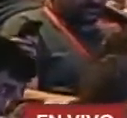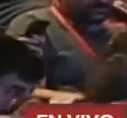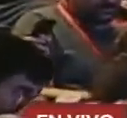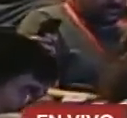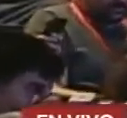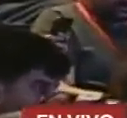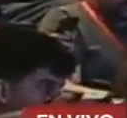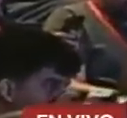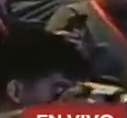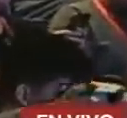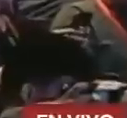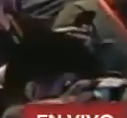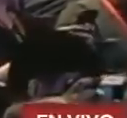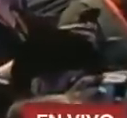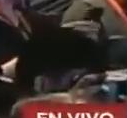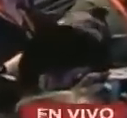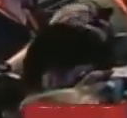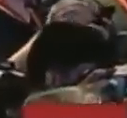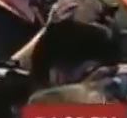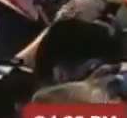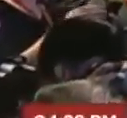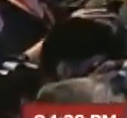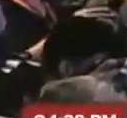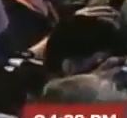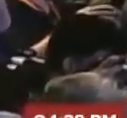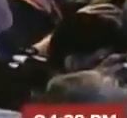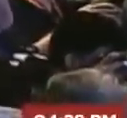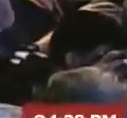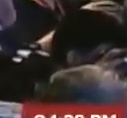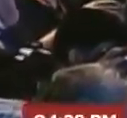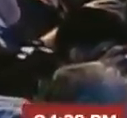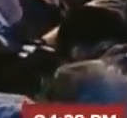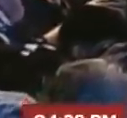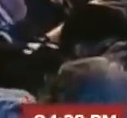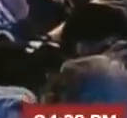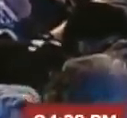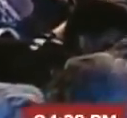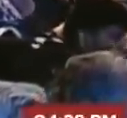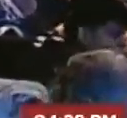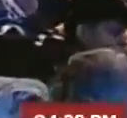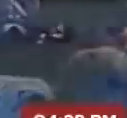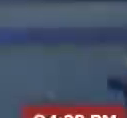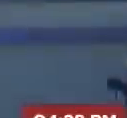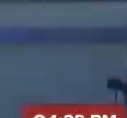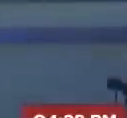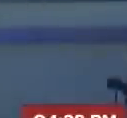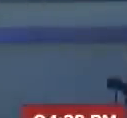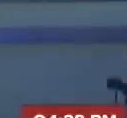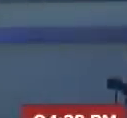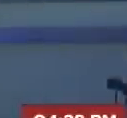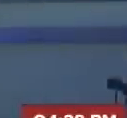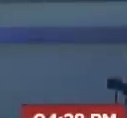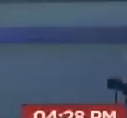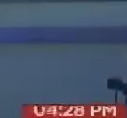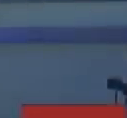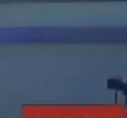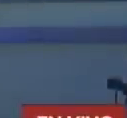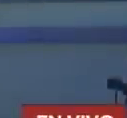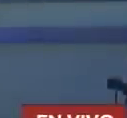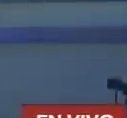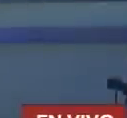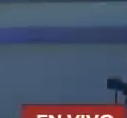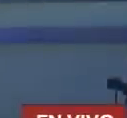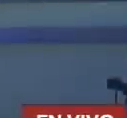pueblo de Haití. Estamos sufriendo una guerra permanente contra el pueblo de Haití. Y Chávez tenía